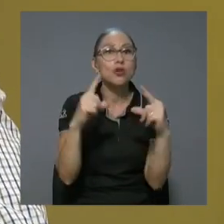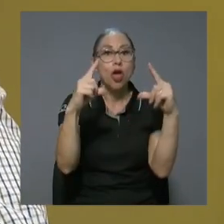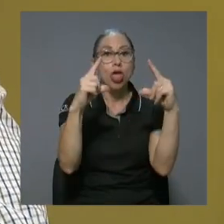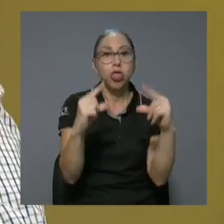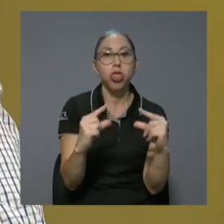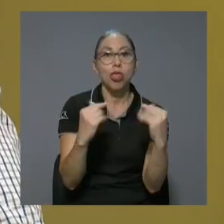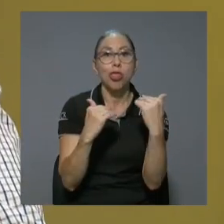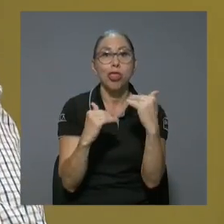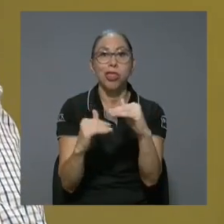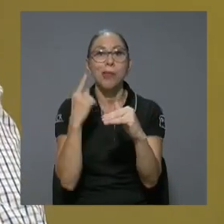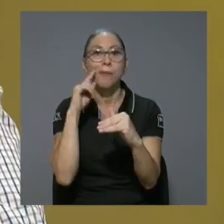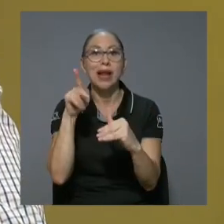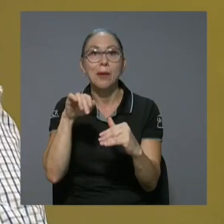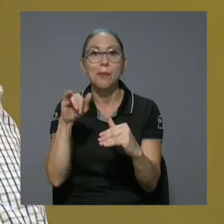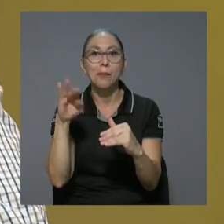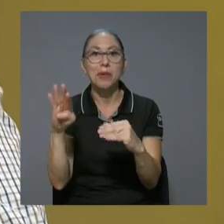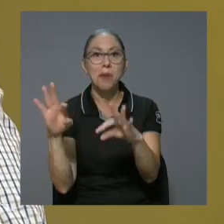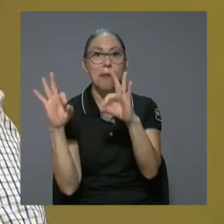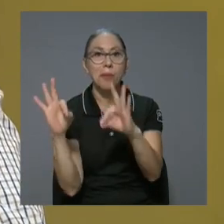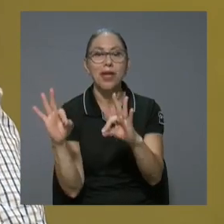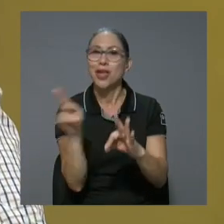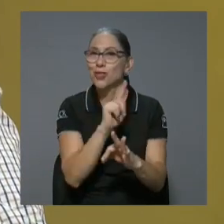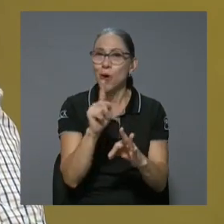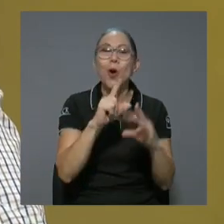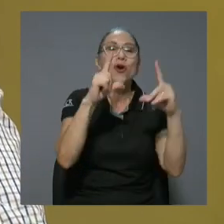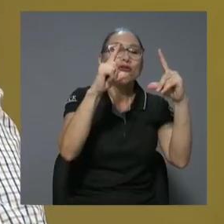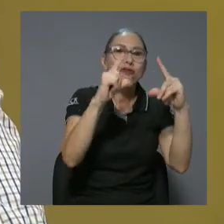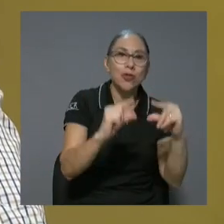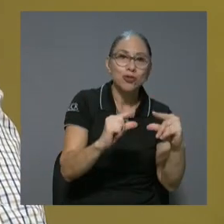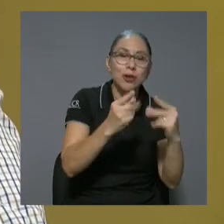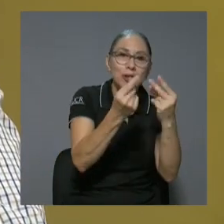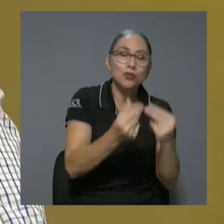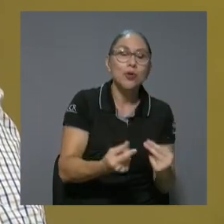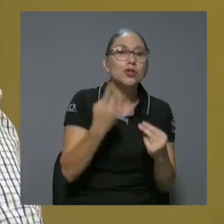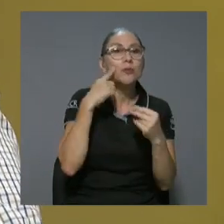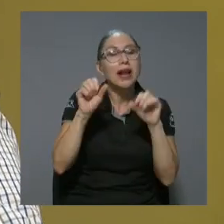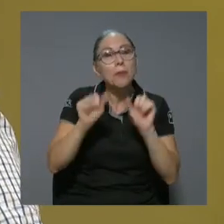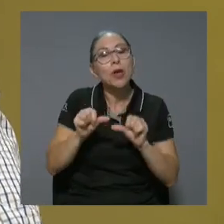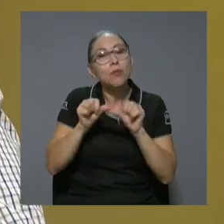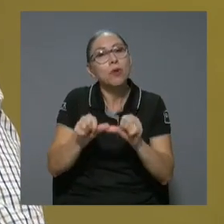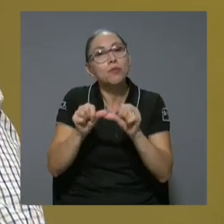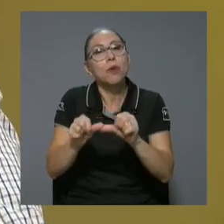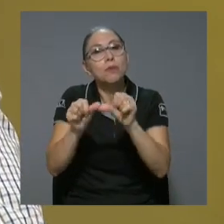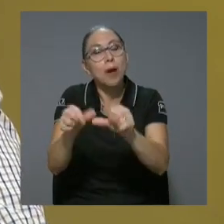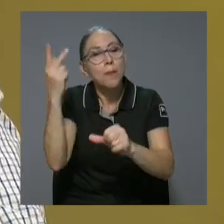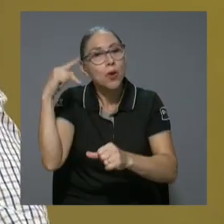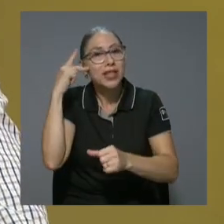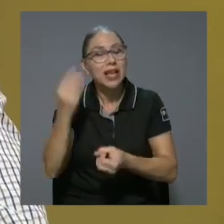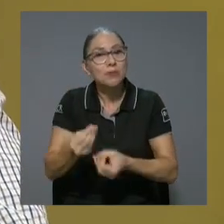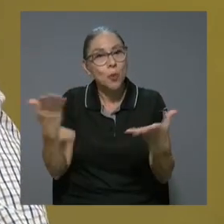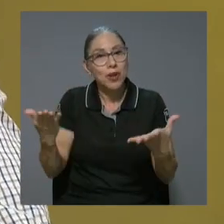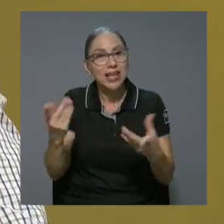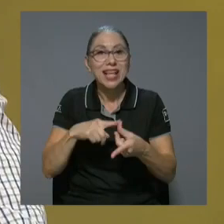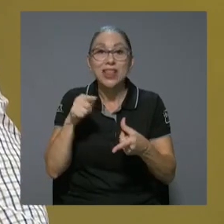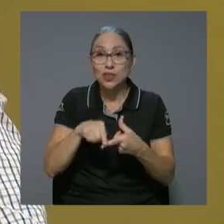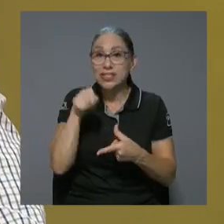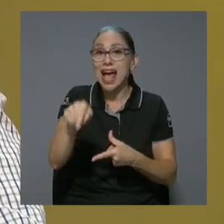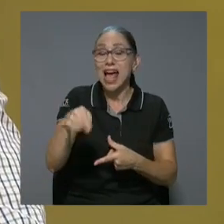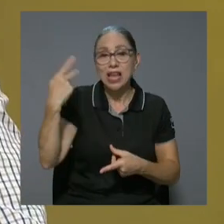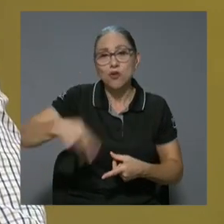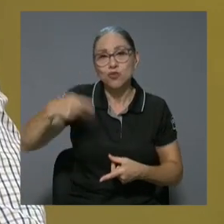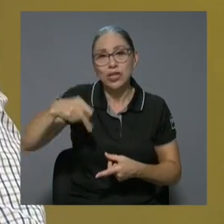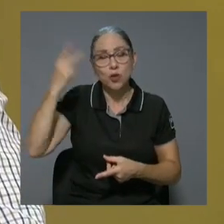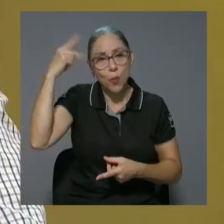al PIB, sino que es reducir presupuestos para darle sostenibilidad a las políticas públicas. Y seguimos haciendo lo mismo y ahí creo que hay un riesgo político